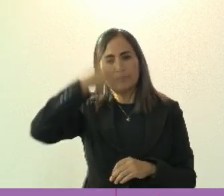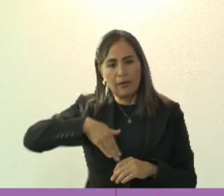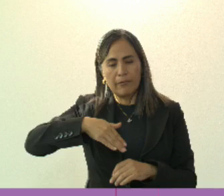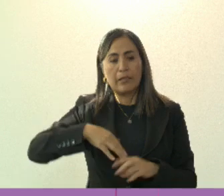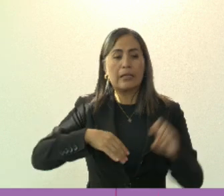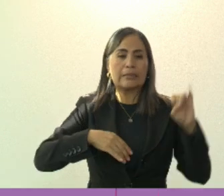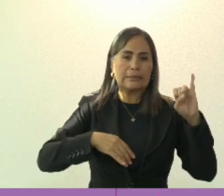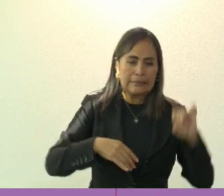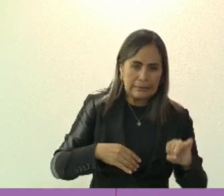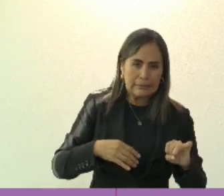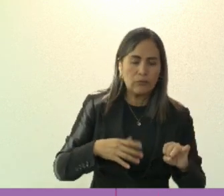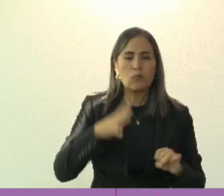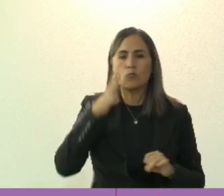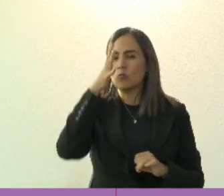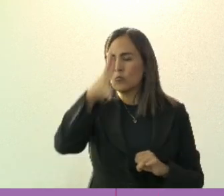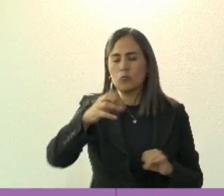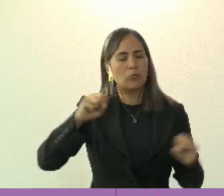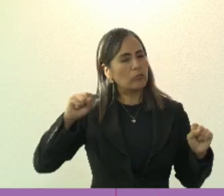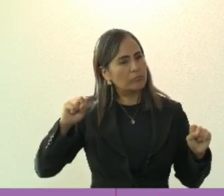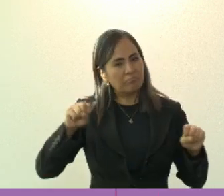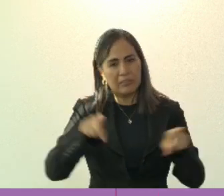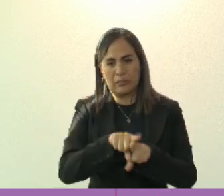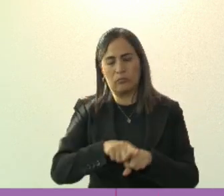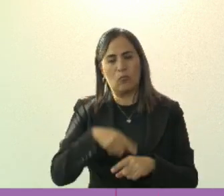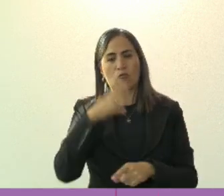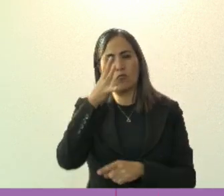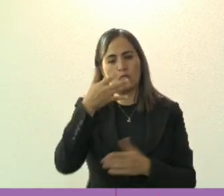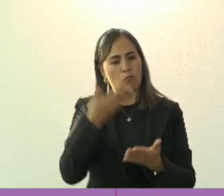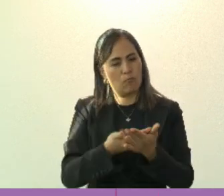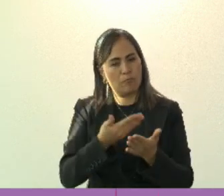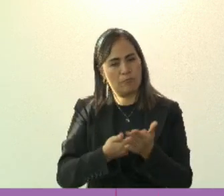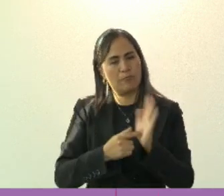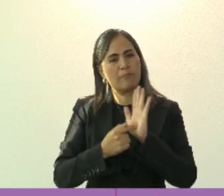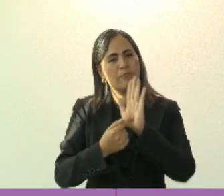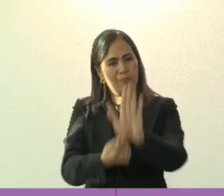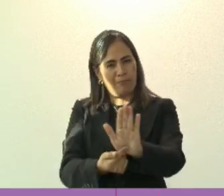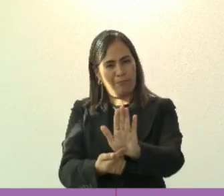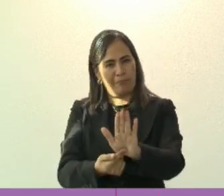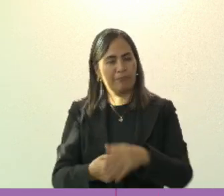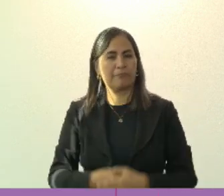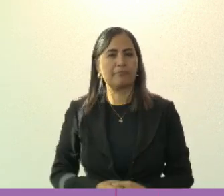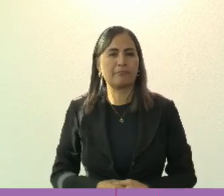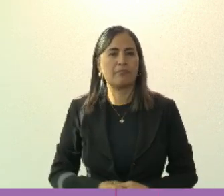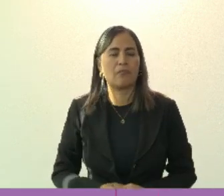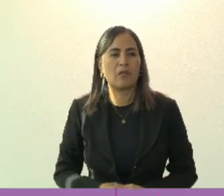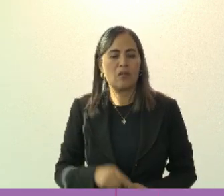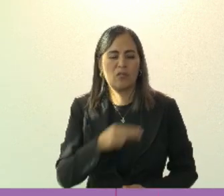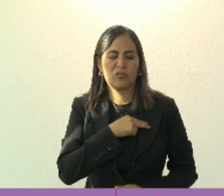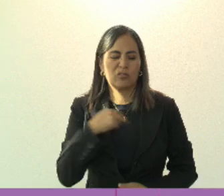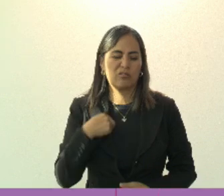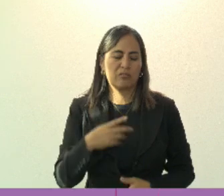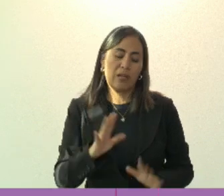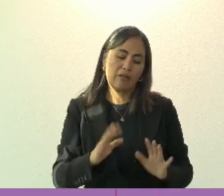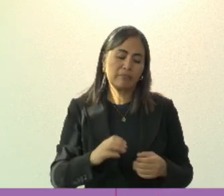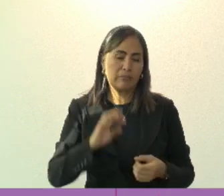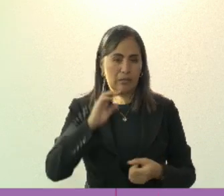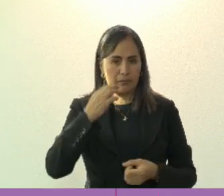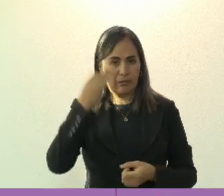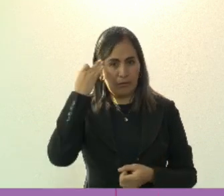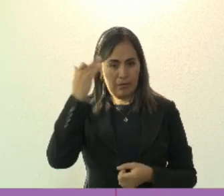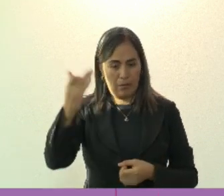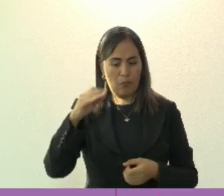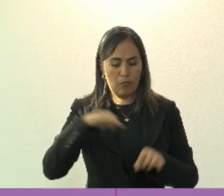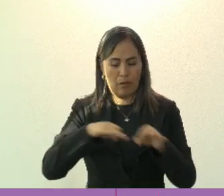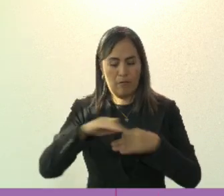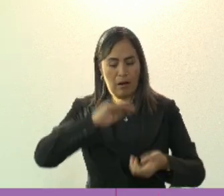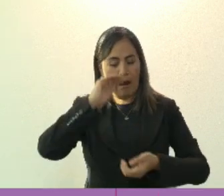sí para una buena rendición de cuentas y cuando nos vamos del empleo, cuando dejamos el encargo, o como dicen por ahí, pues